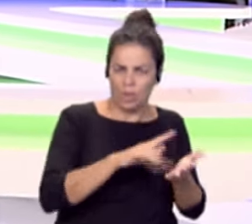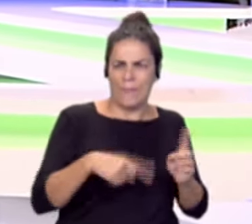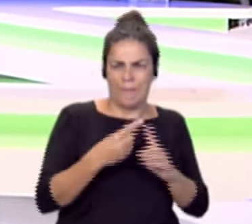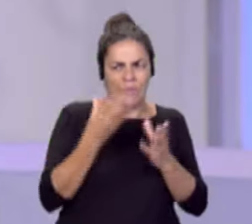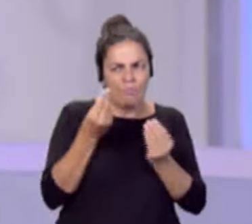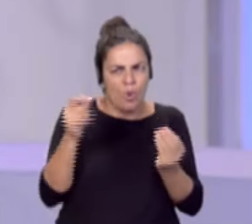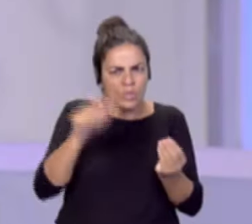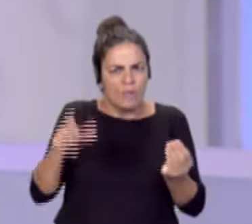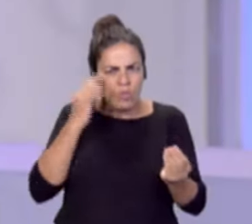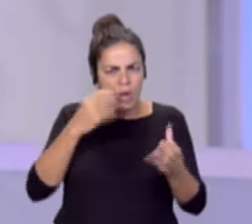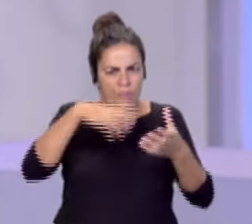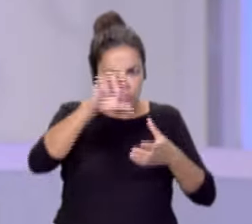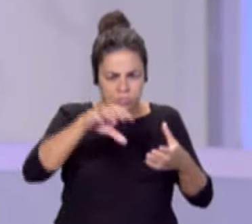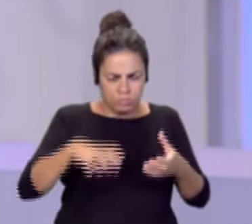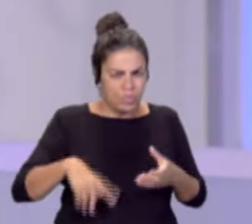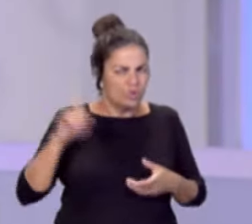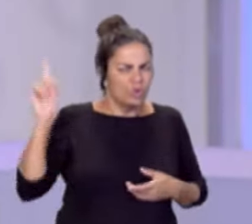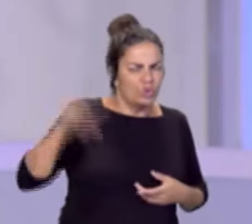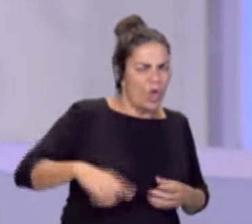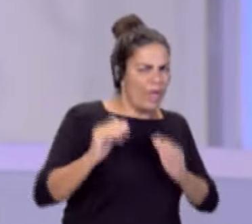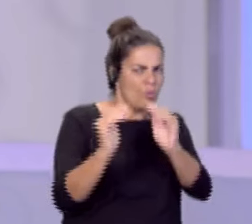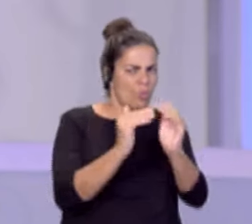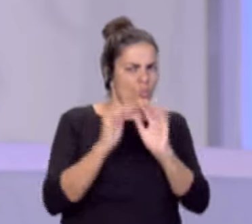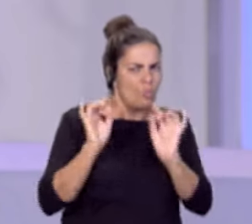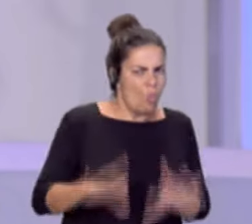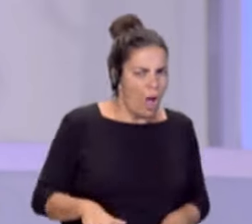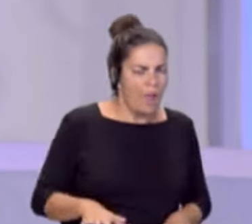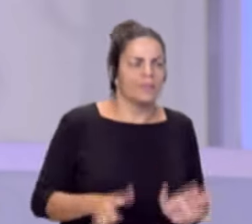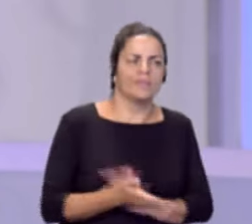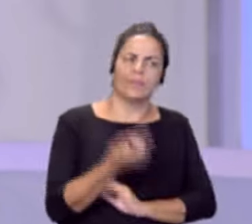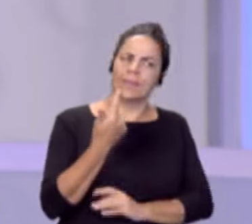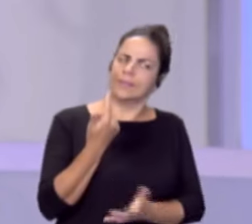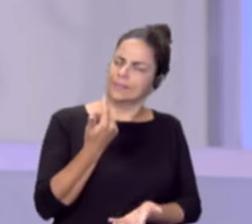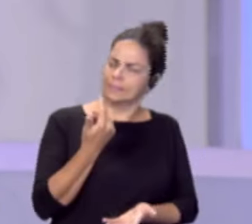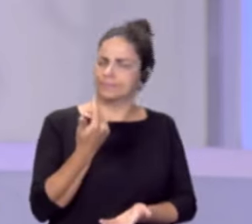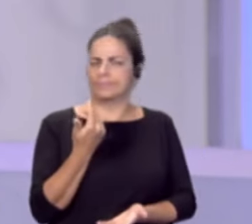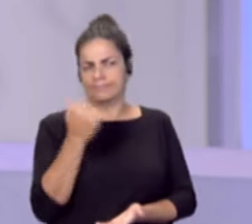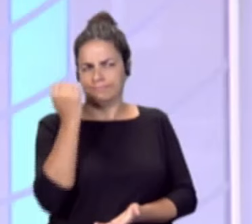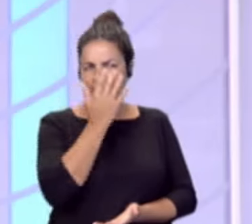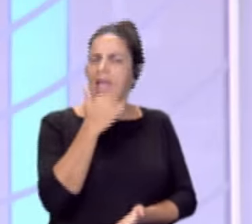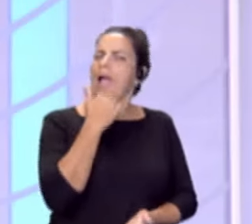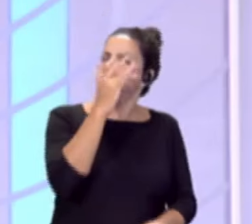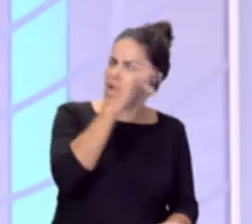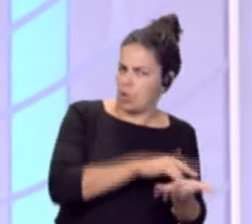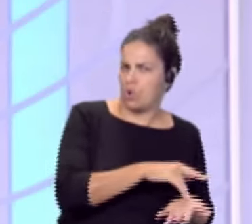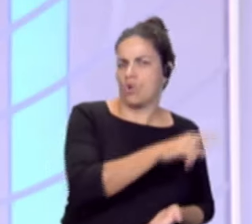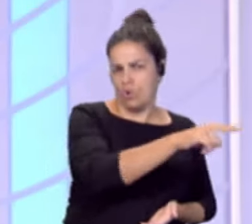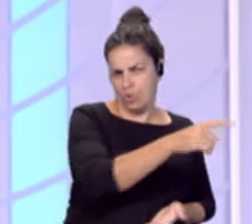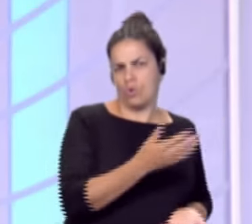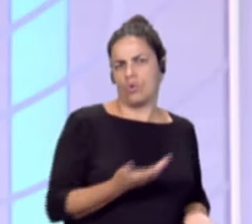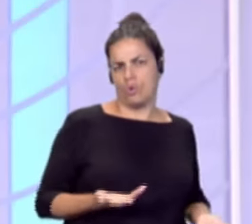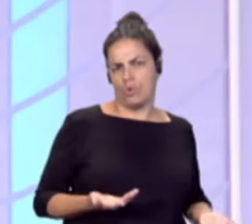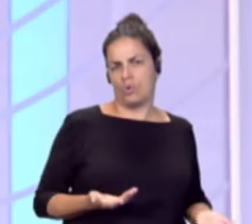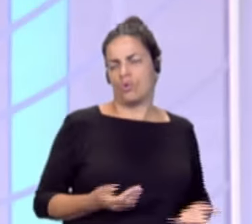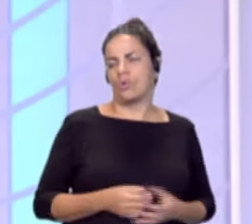que dicen exactamente lo mismo, entonces es que ha pasado algo. Es que, ¿sabes qué pasa? Que muchas veces una